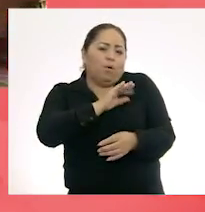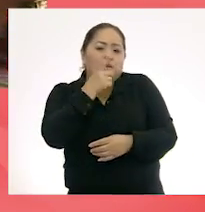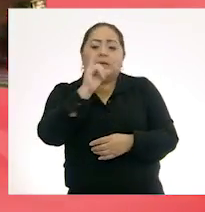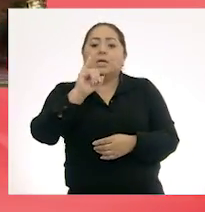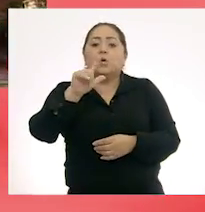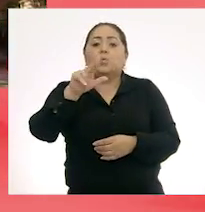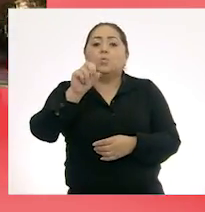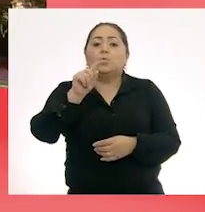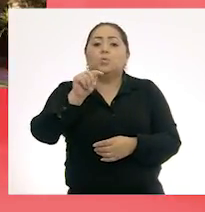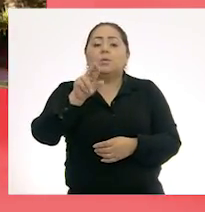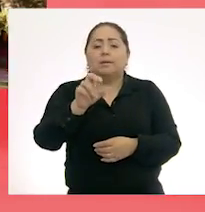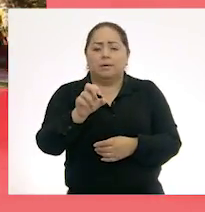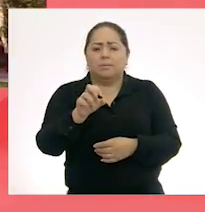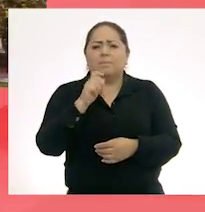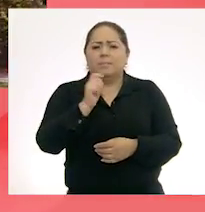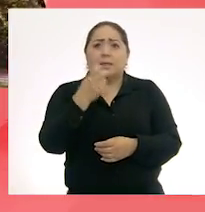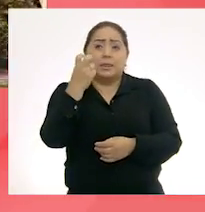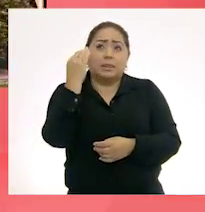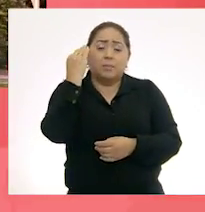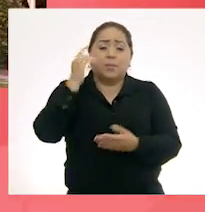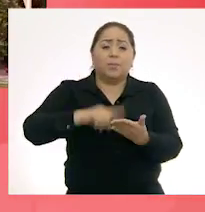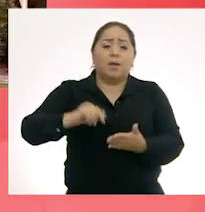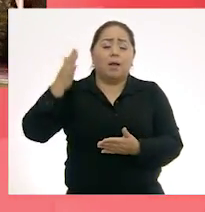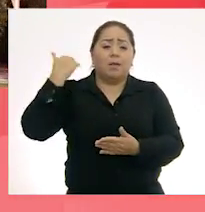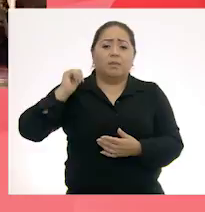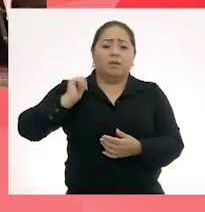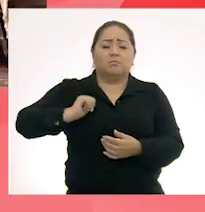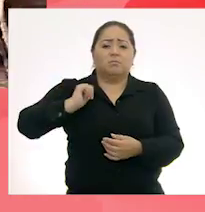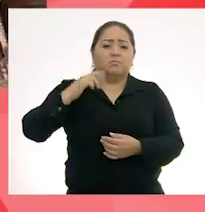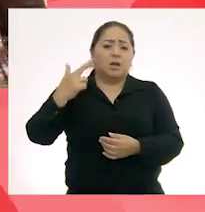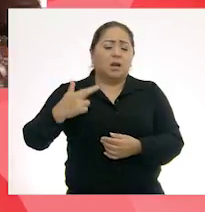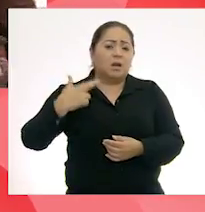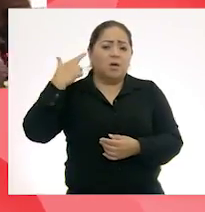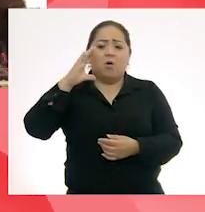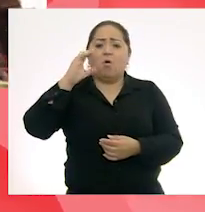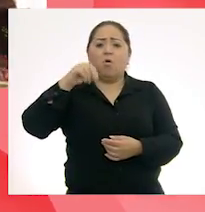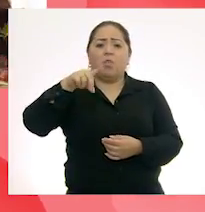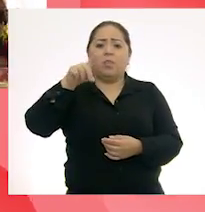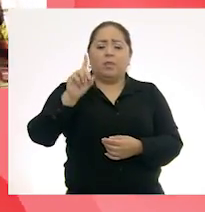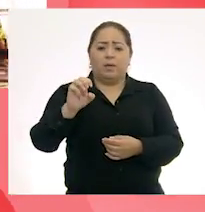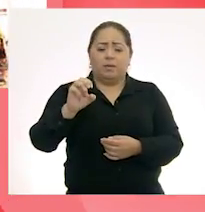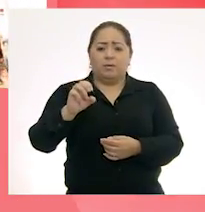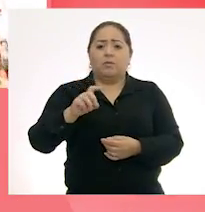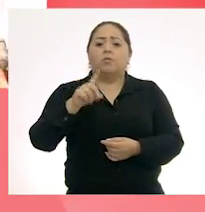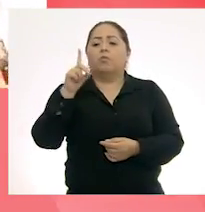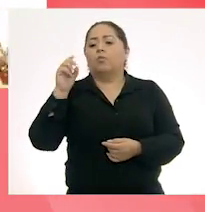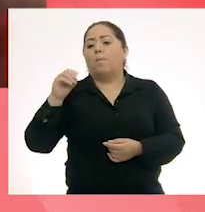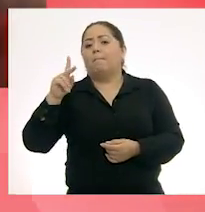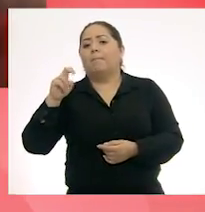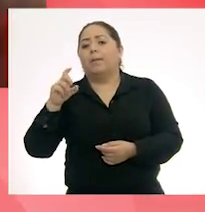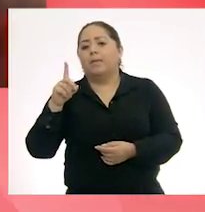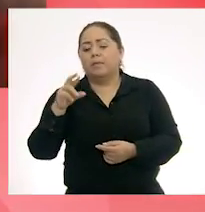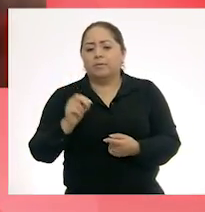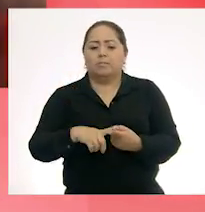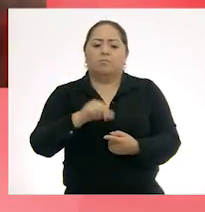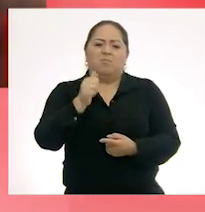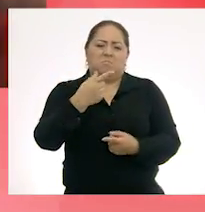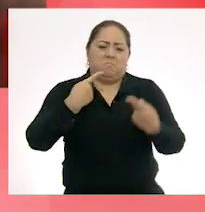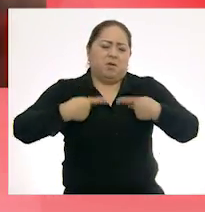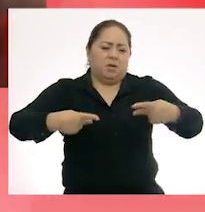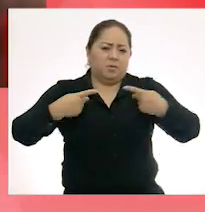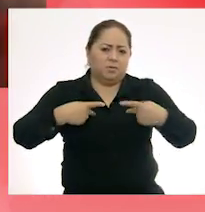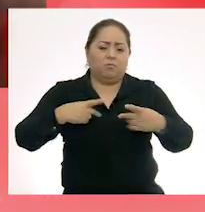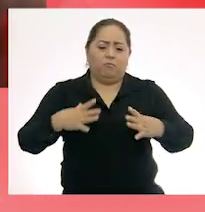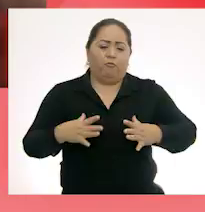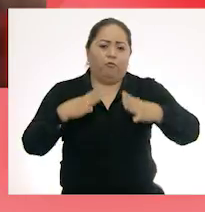decirlo. Se dice que en ese tiempo perteneció al conde Romero de Terreros, don Pedro Romero de Terreros,